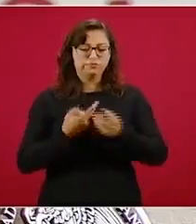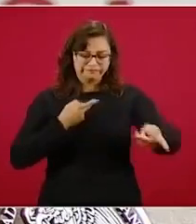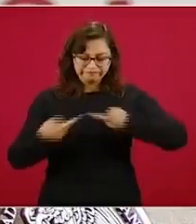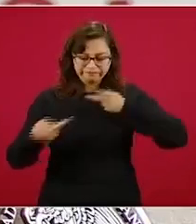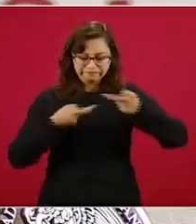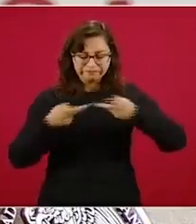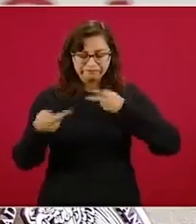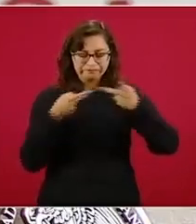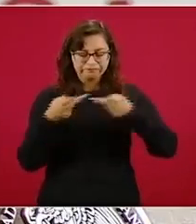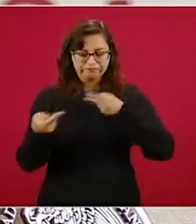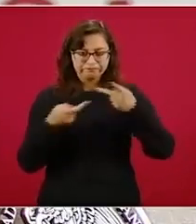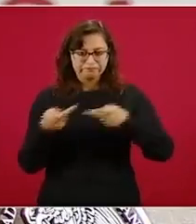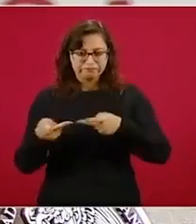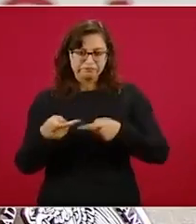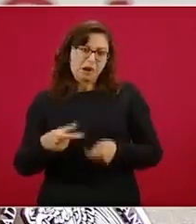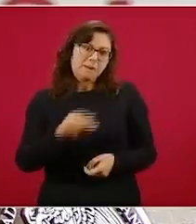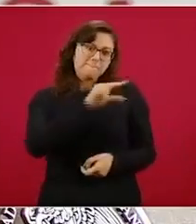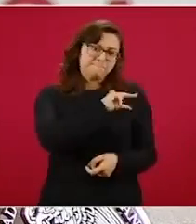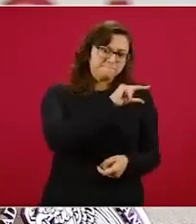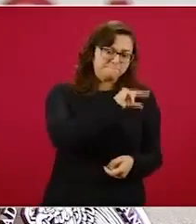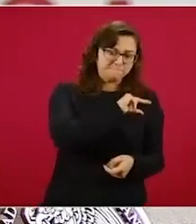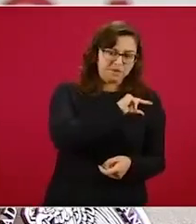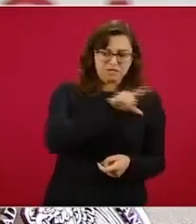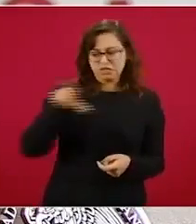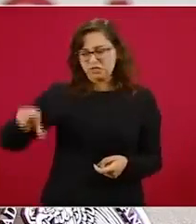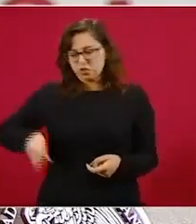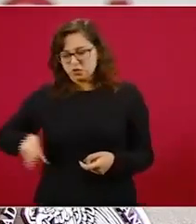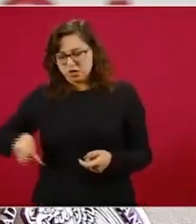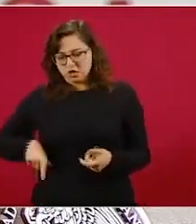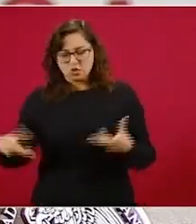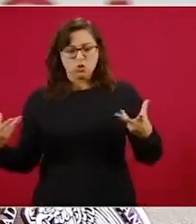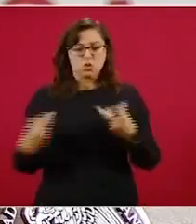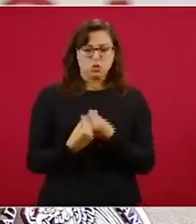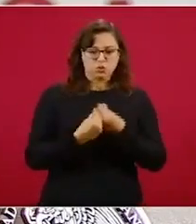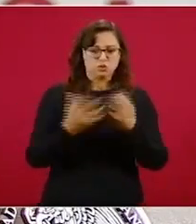con participación del sector privado y del sector público